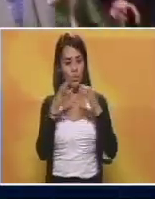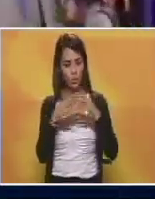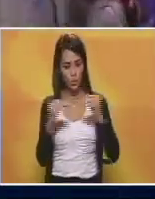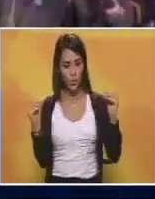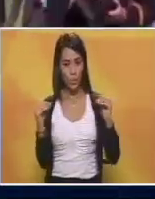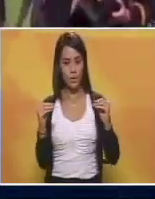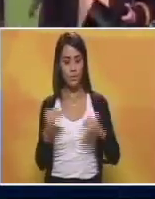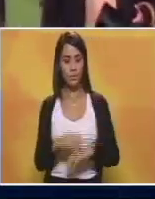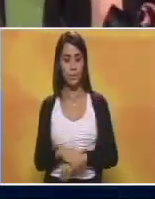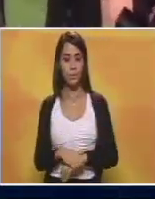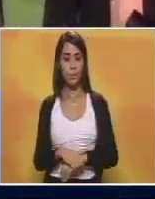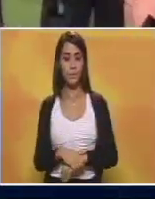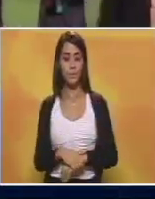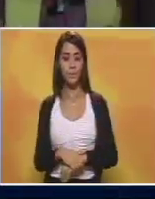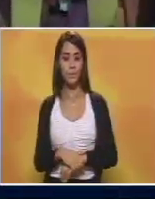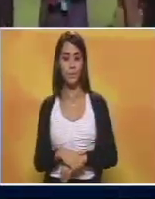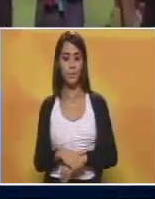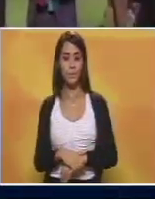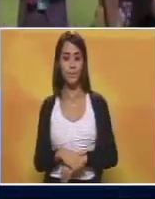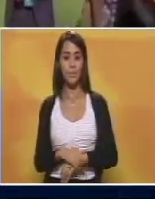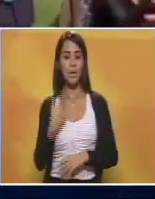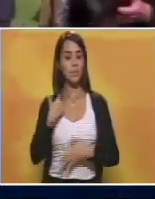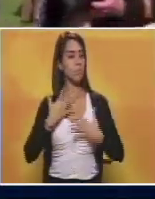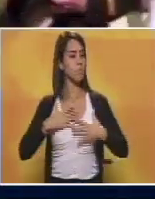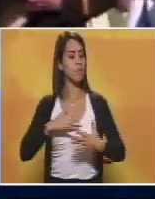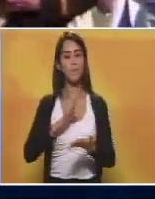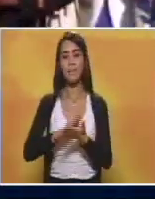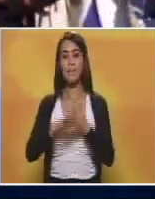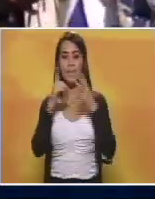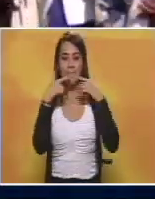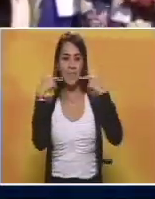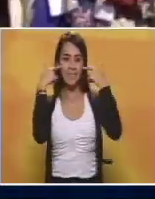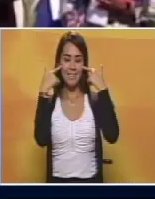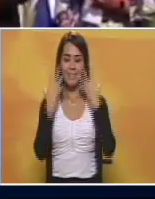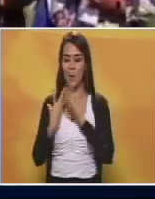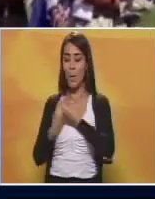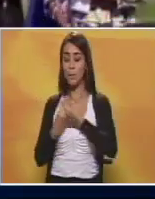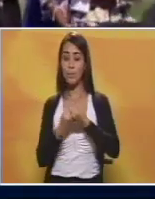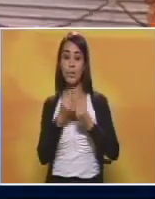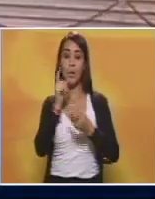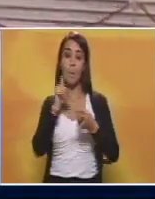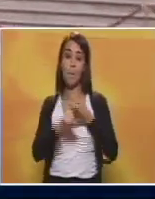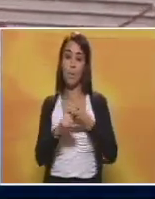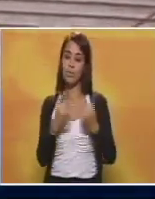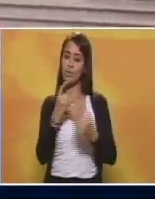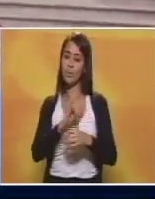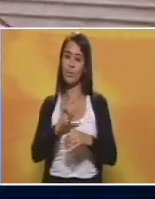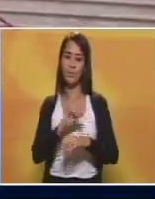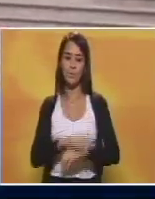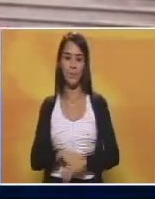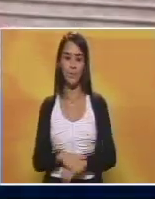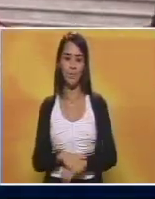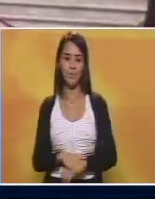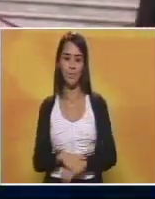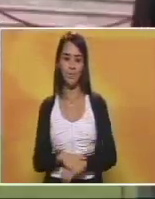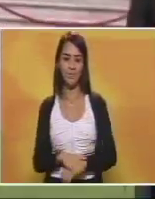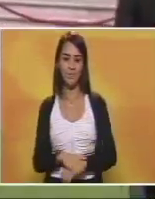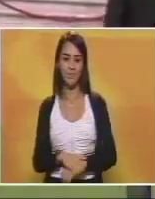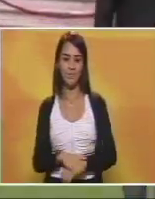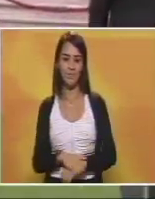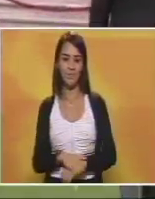multitud de causas benéficas siempre relajada y sonriente acompañada de su enamorado esposo el príncipe harry